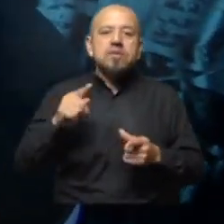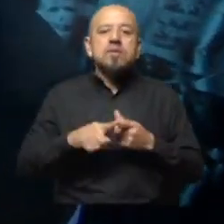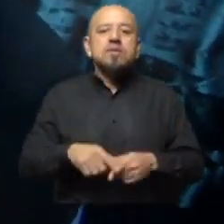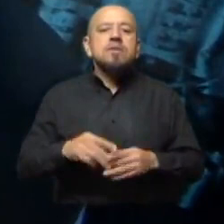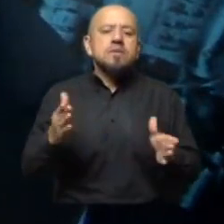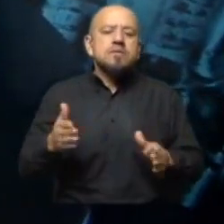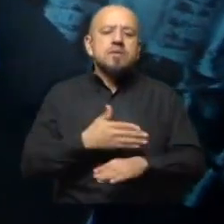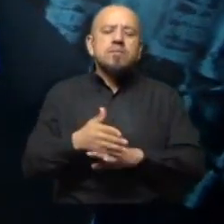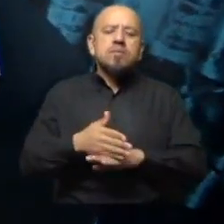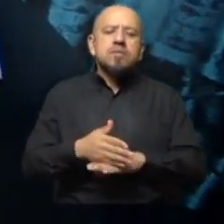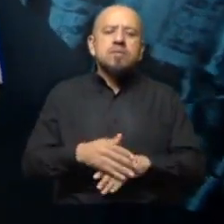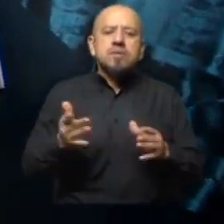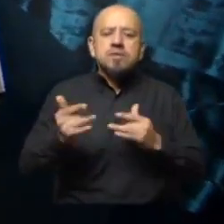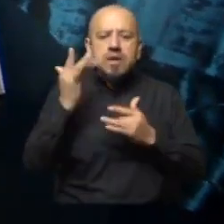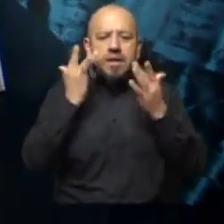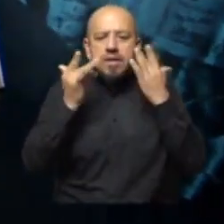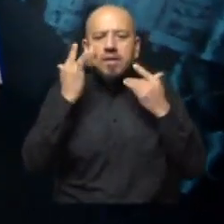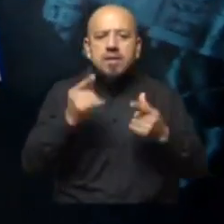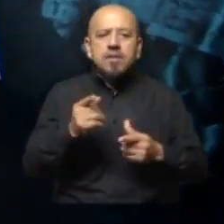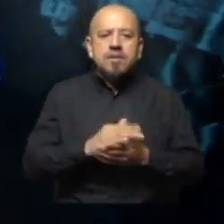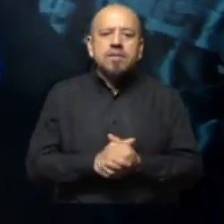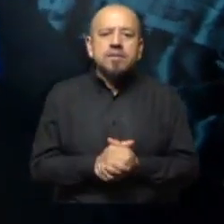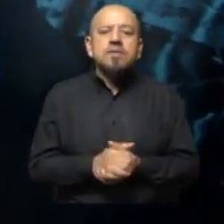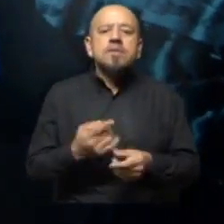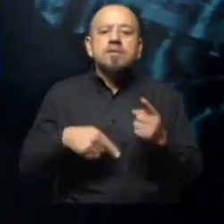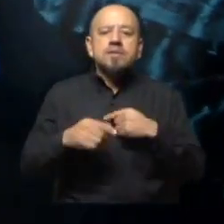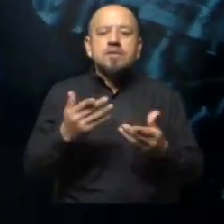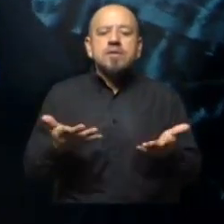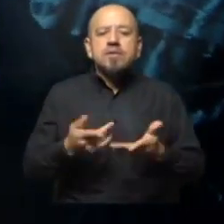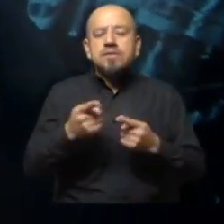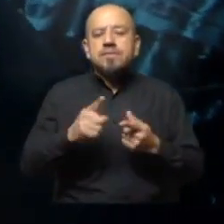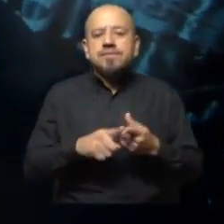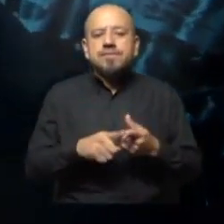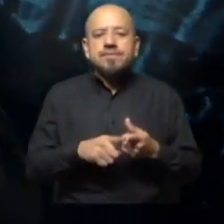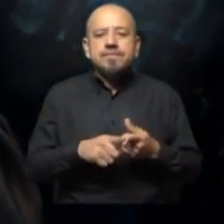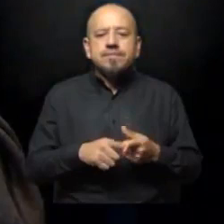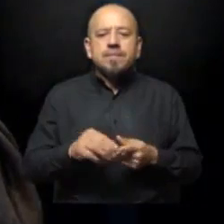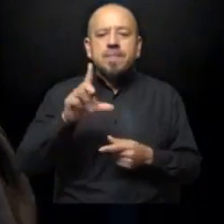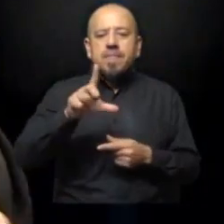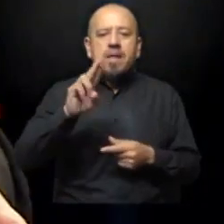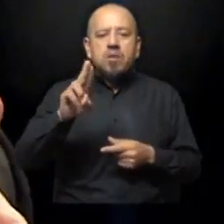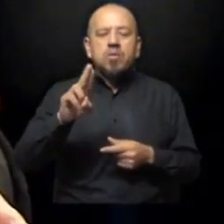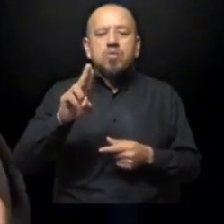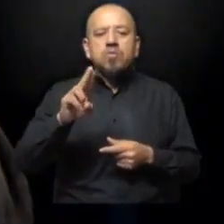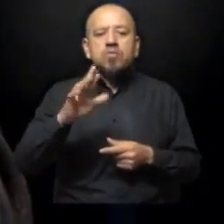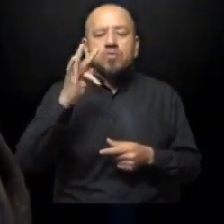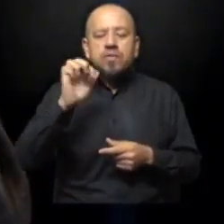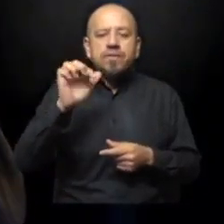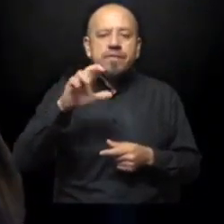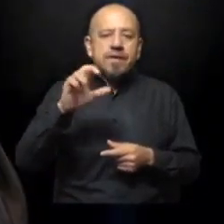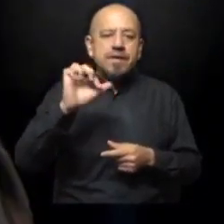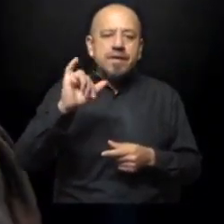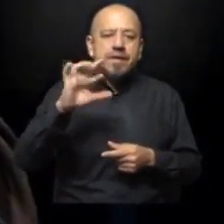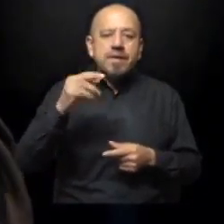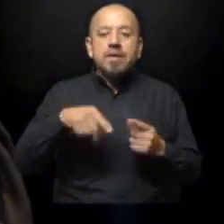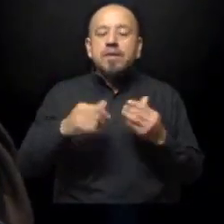vas a decir que quiere decir a ser artista bien perfecto y presentar por favor tengo acá luz ferreira luz muchas gracias